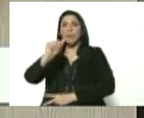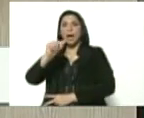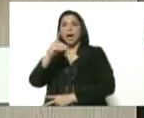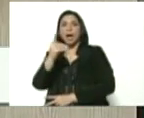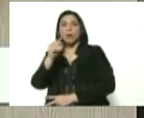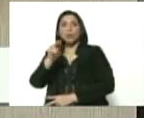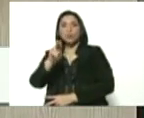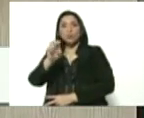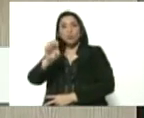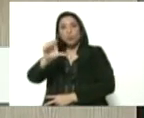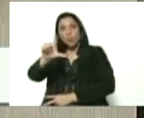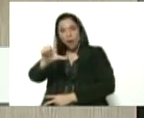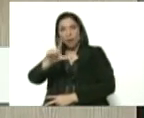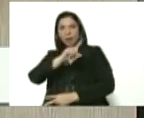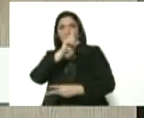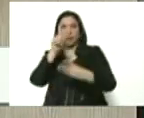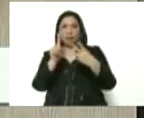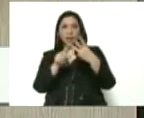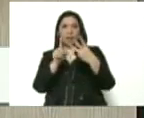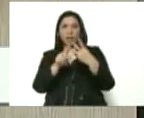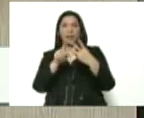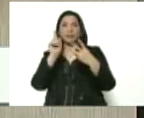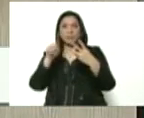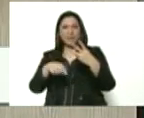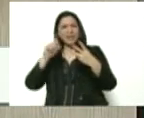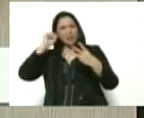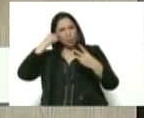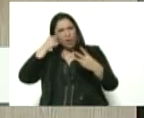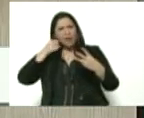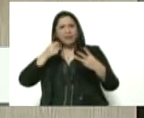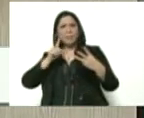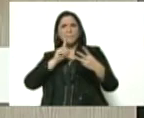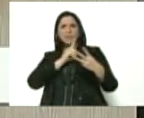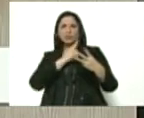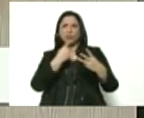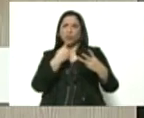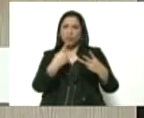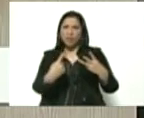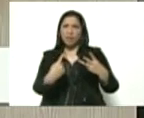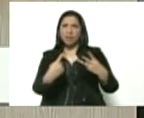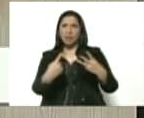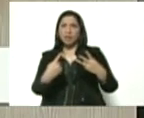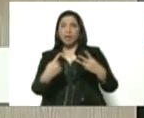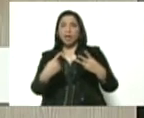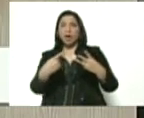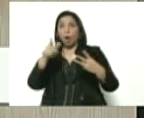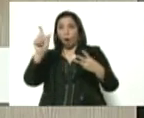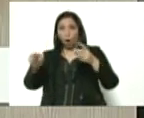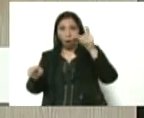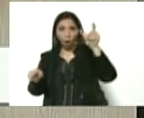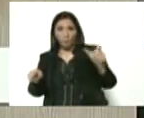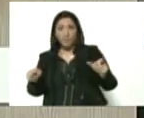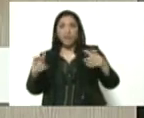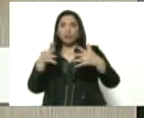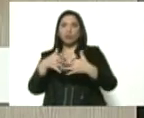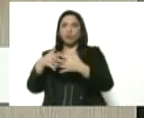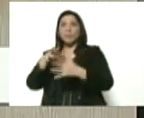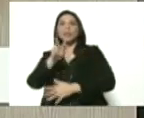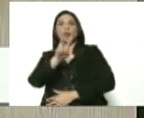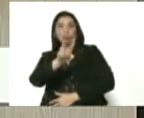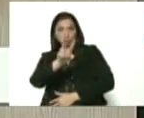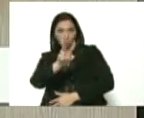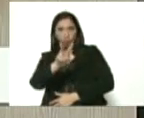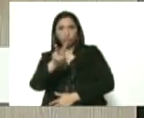Baduel, y venían, recuerdan que les mencioné, unos entrenadores norteamericanos, pues dos de esos